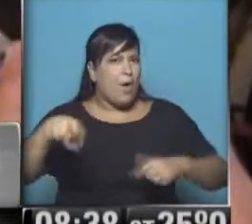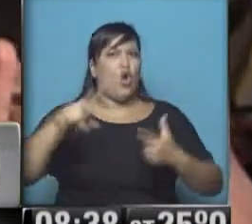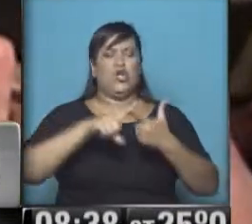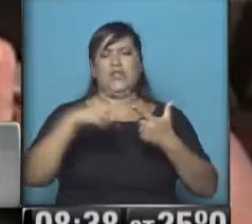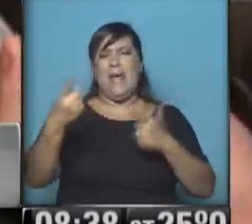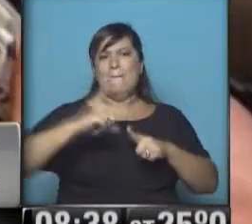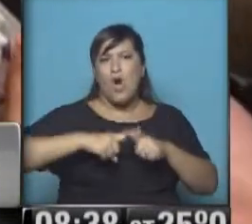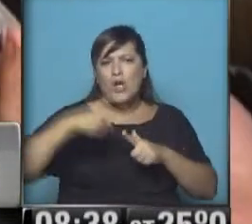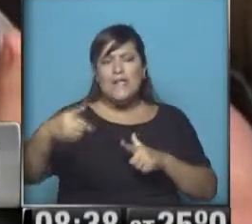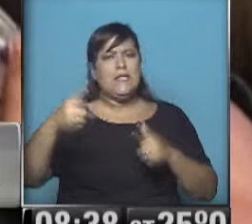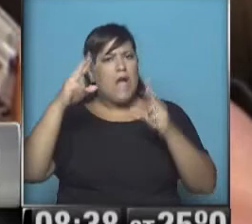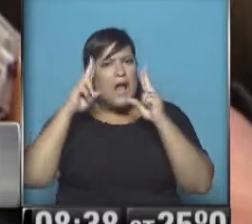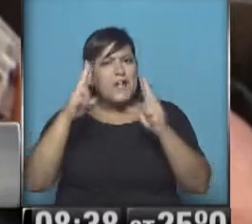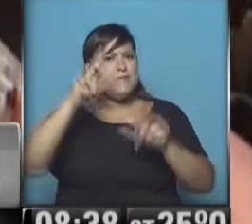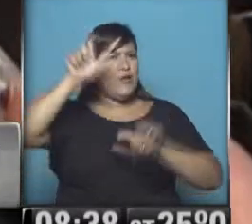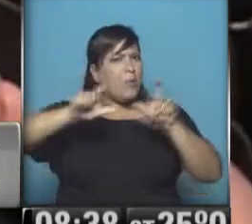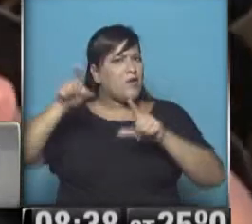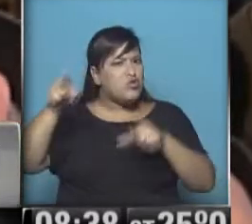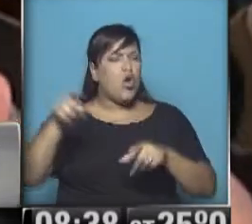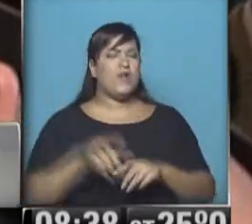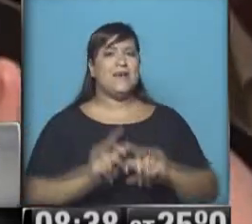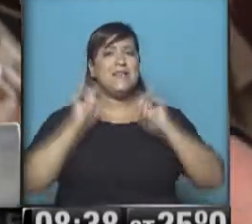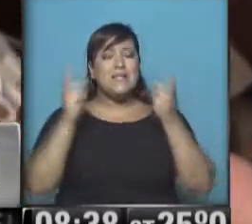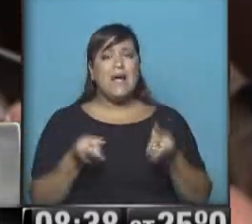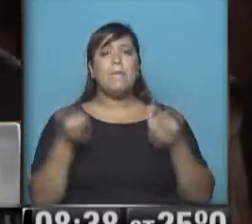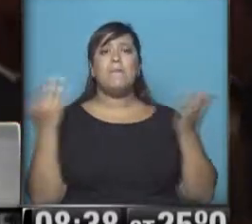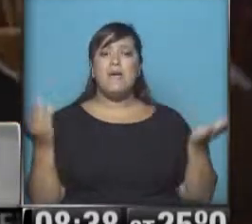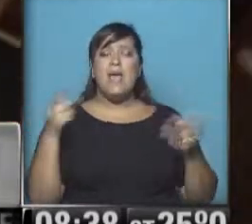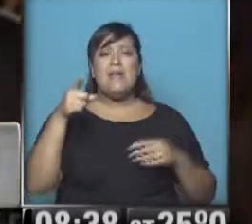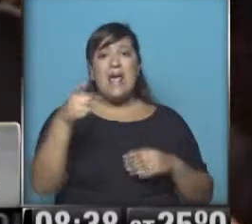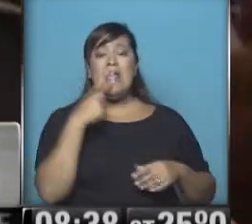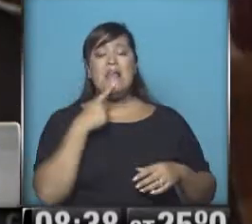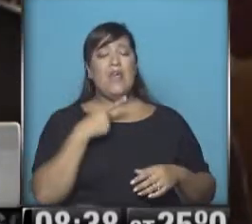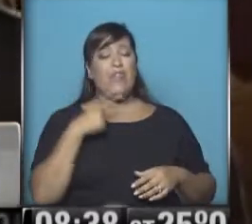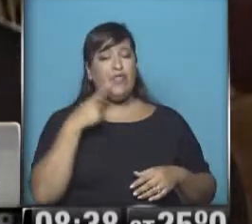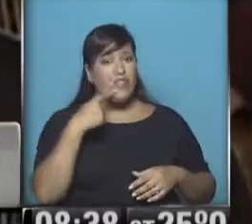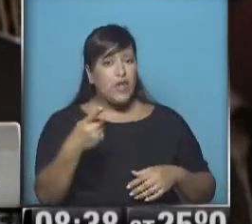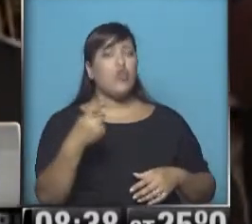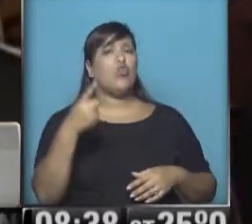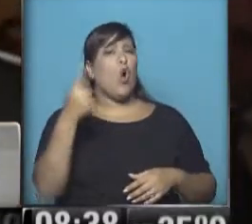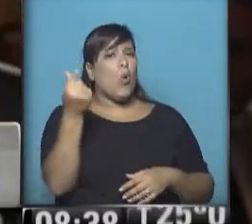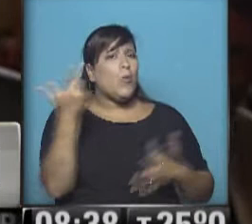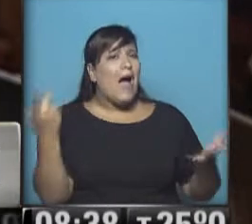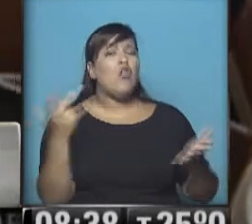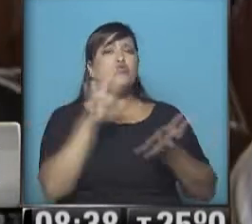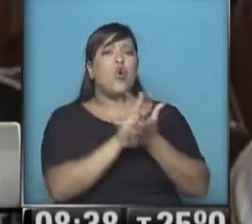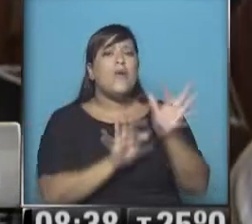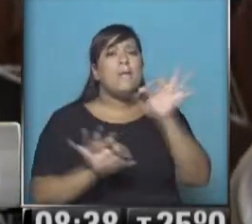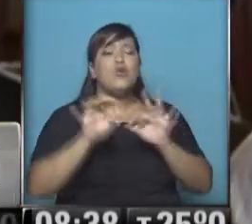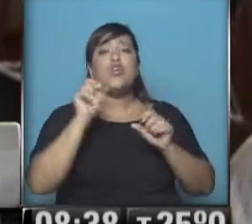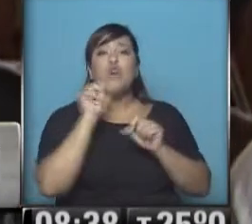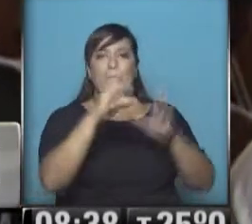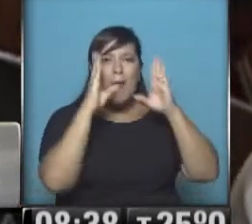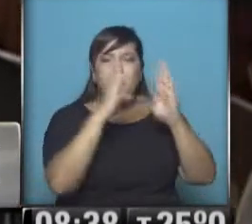querido muy respetado y además también en el dijo que valoraba muchísimo nuestra proyecta para el campo para el